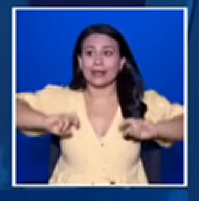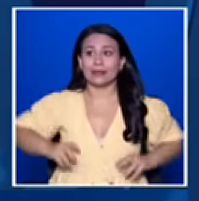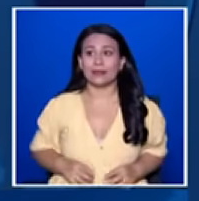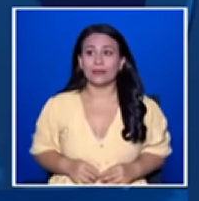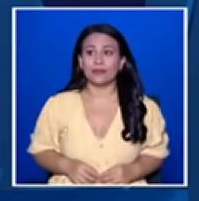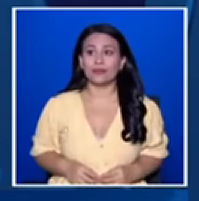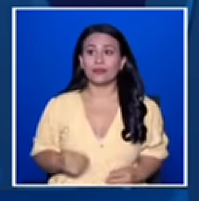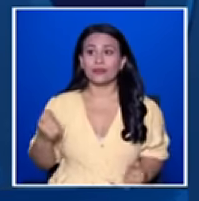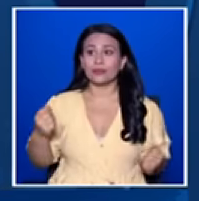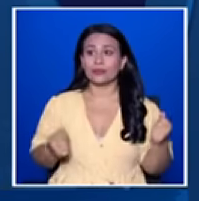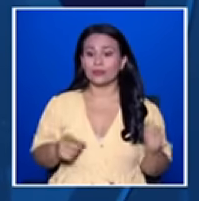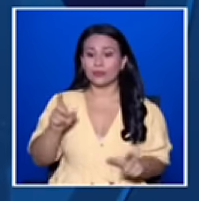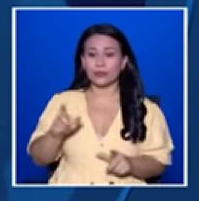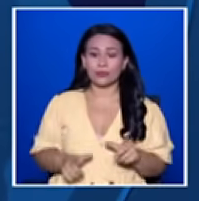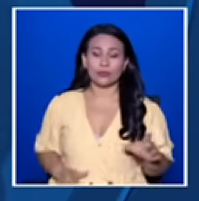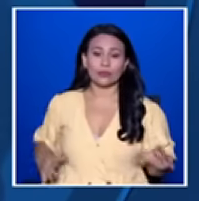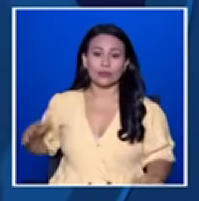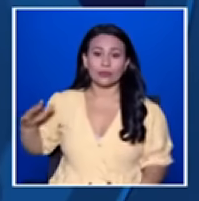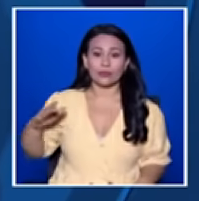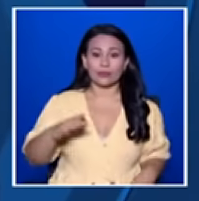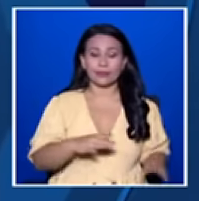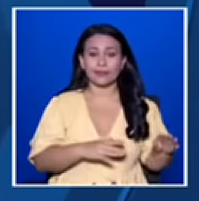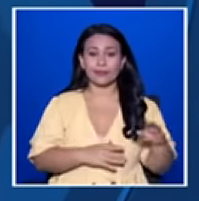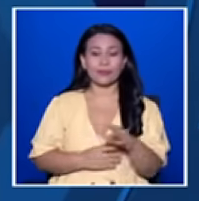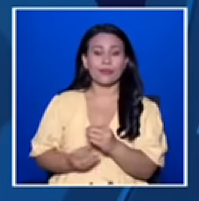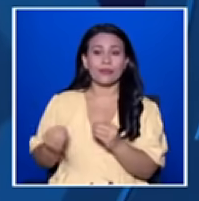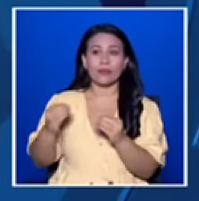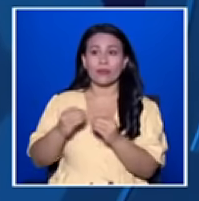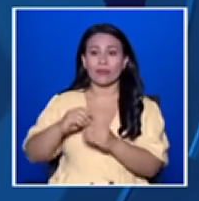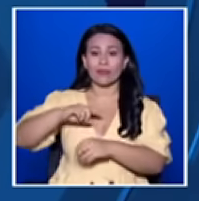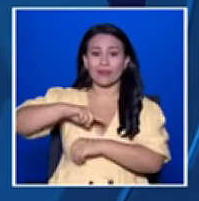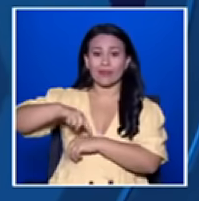la movilidad en el sector colapsó durante varias horas.